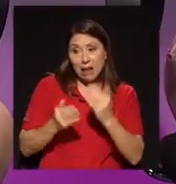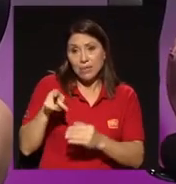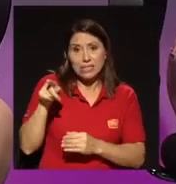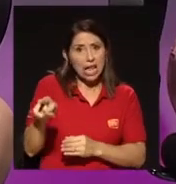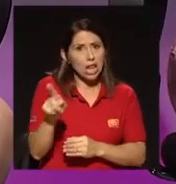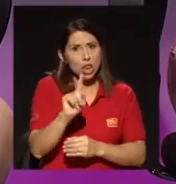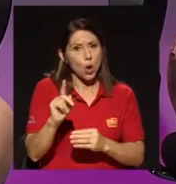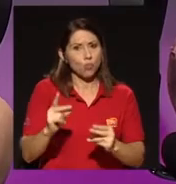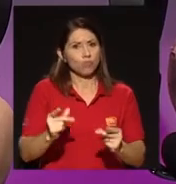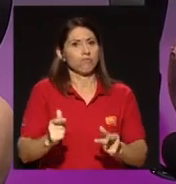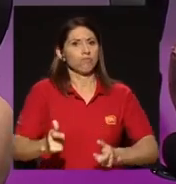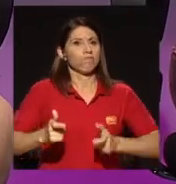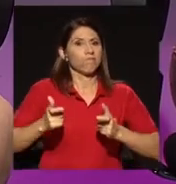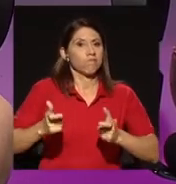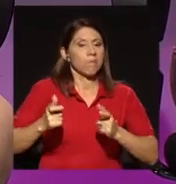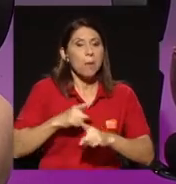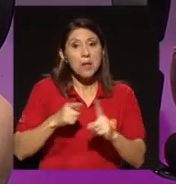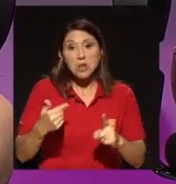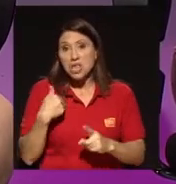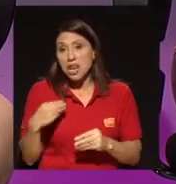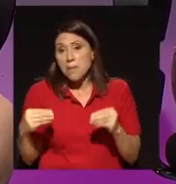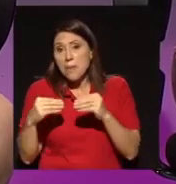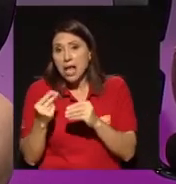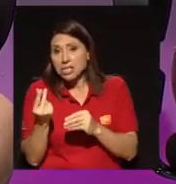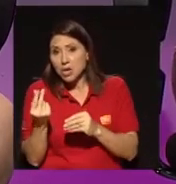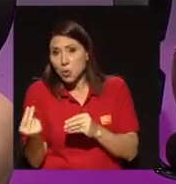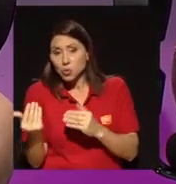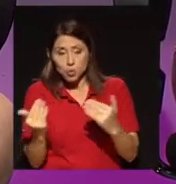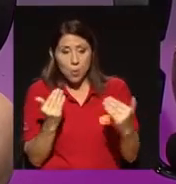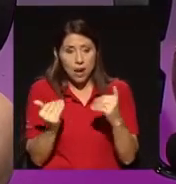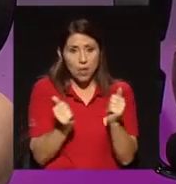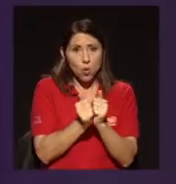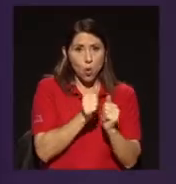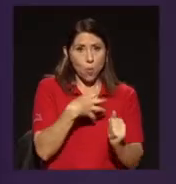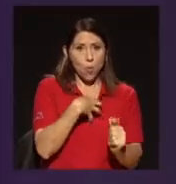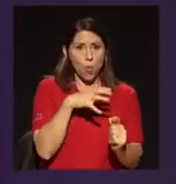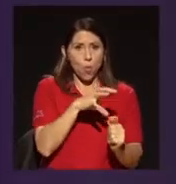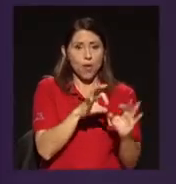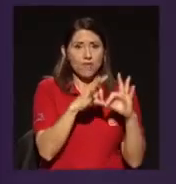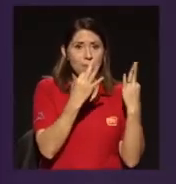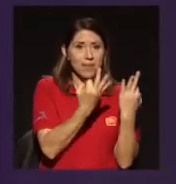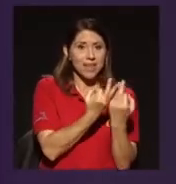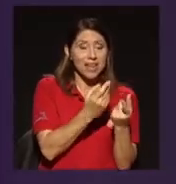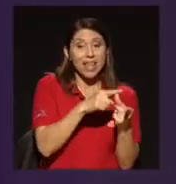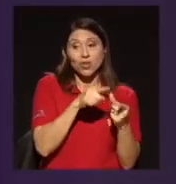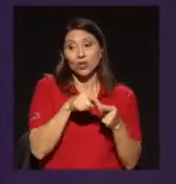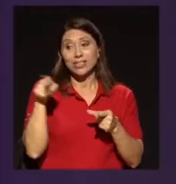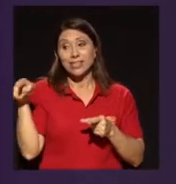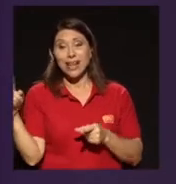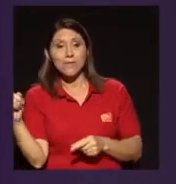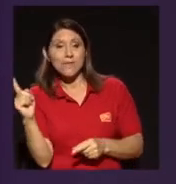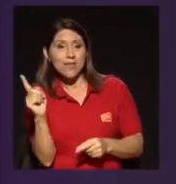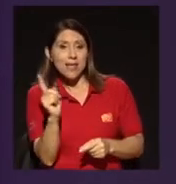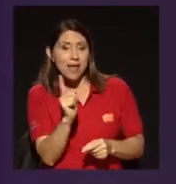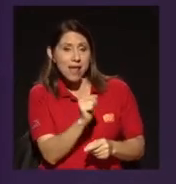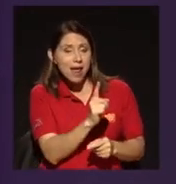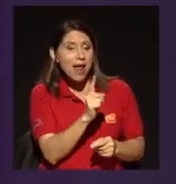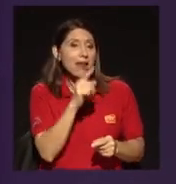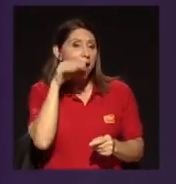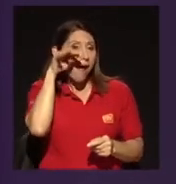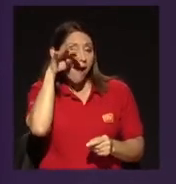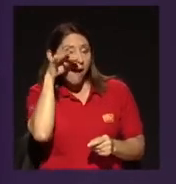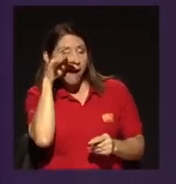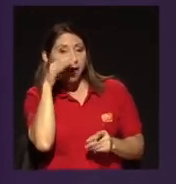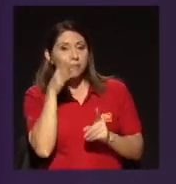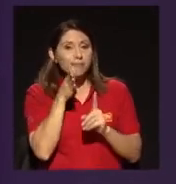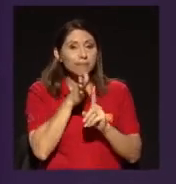poquito más de recursos que tiene la familia, y entonces comienza a cortejarla y aparece en la casa paterna o materna